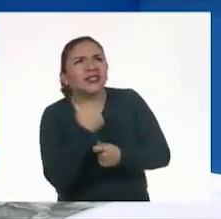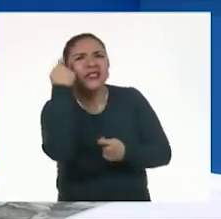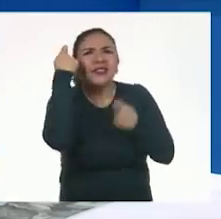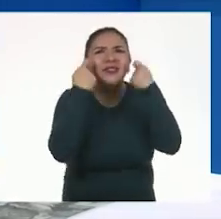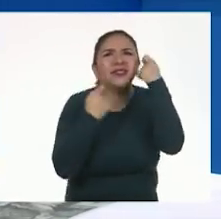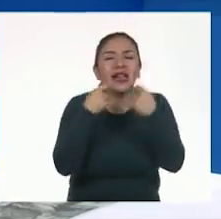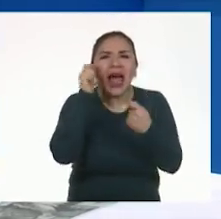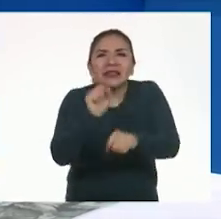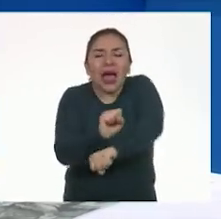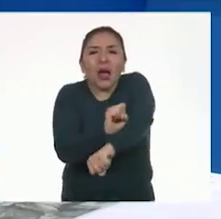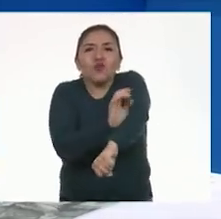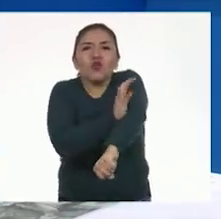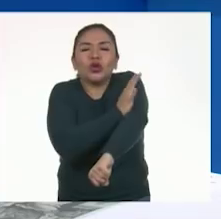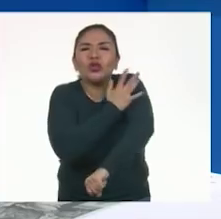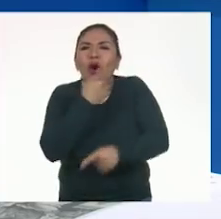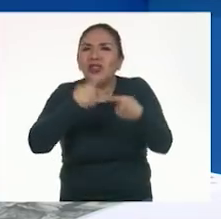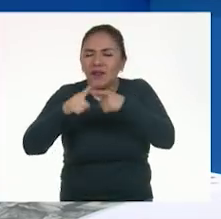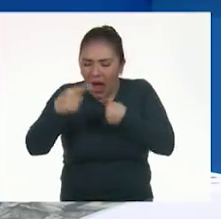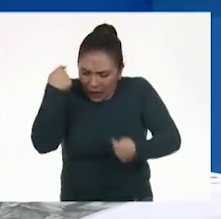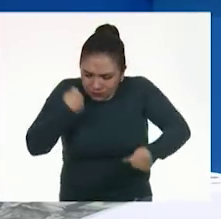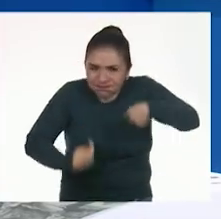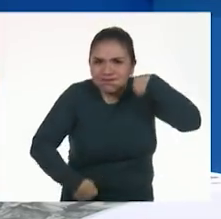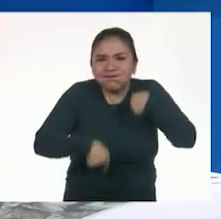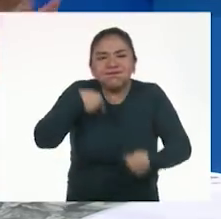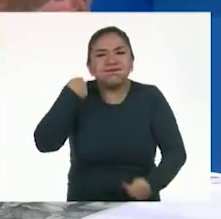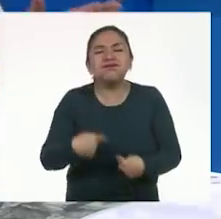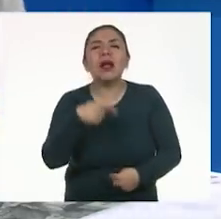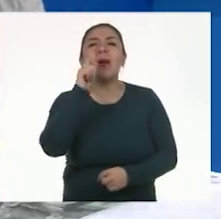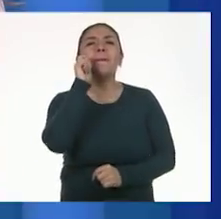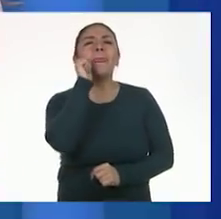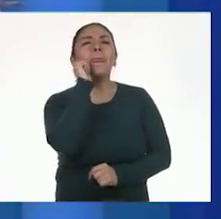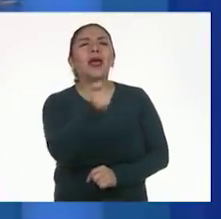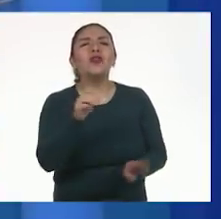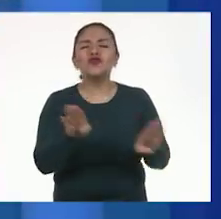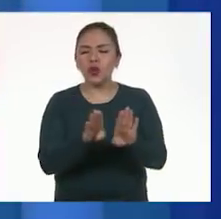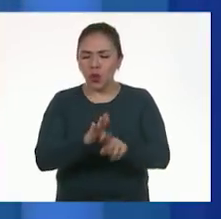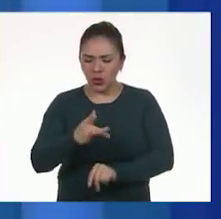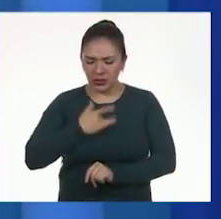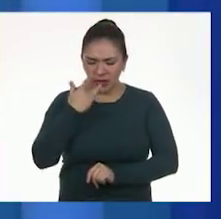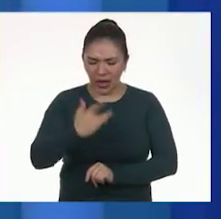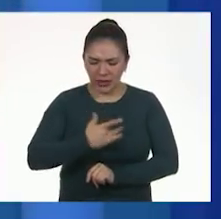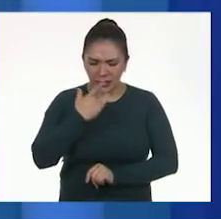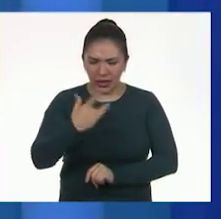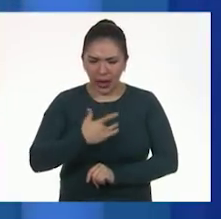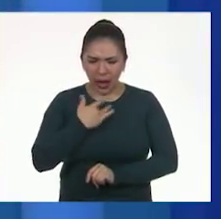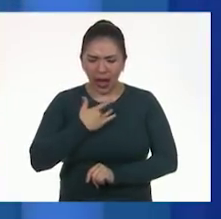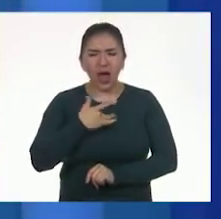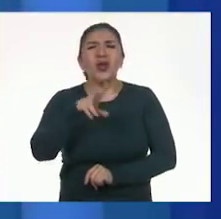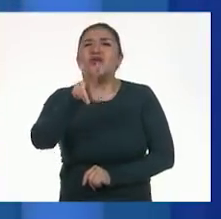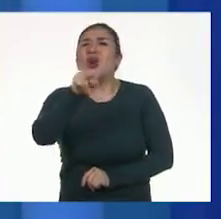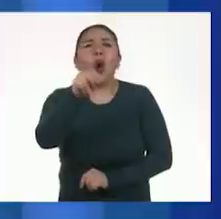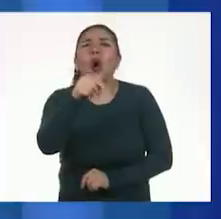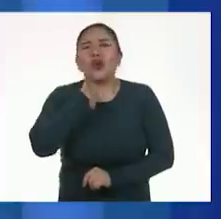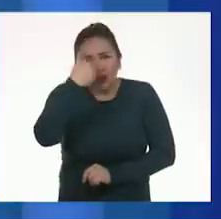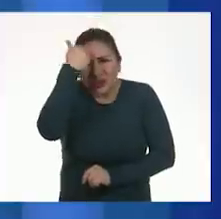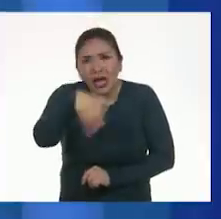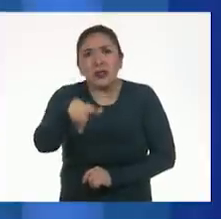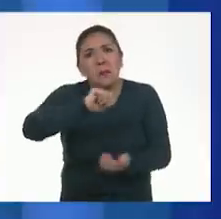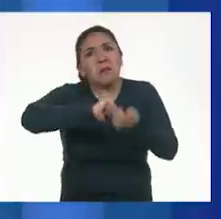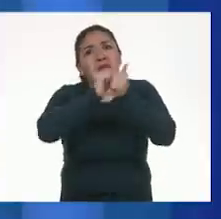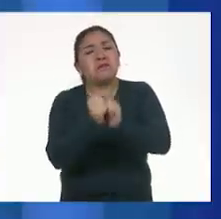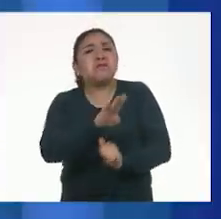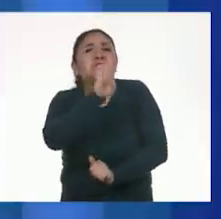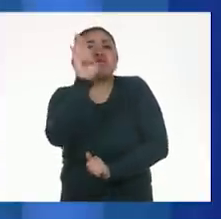una serie de emociones. Es como una mezcla de decir, no lo hagas porque sabemos que te vas a